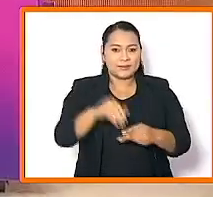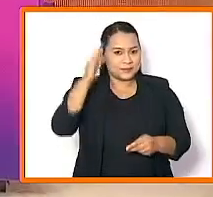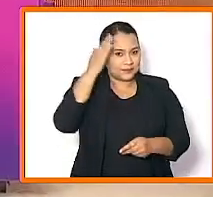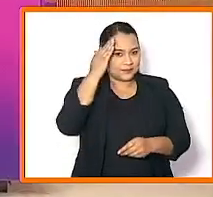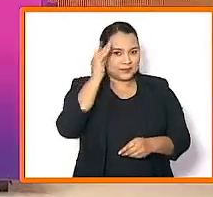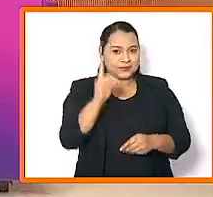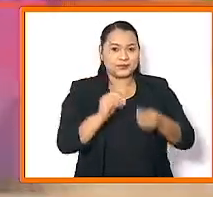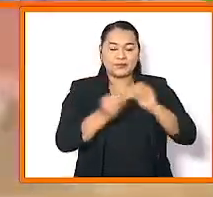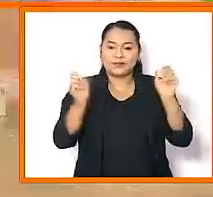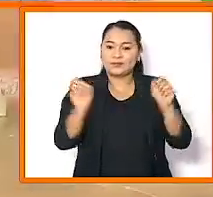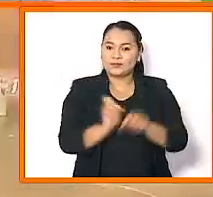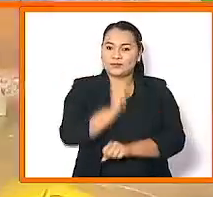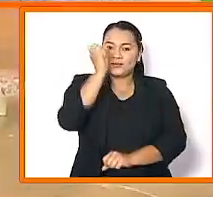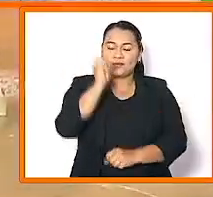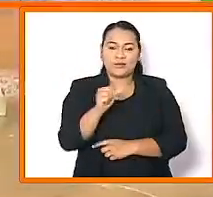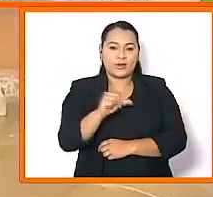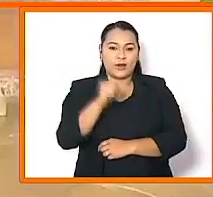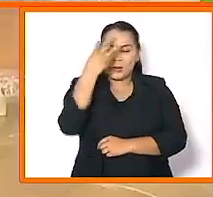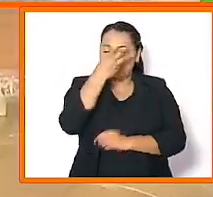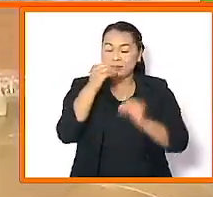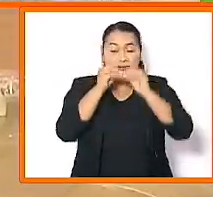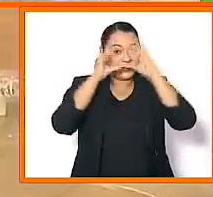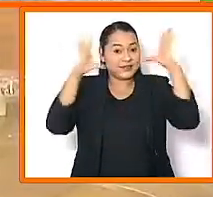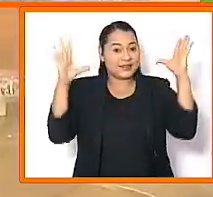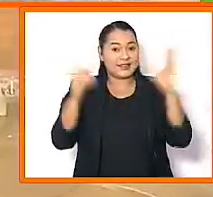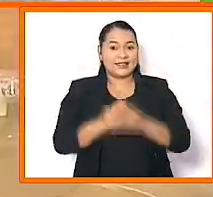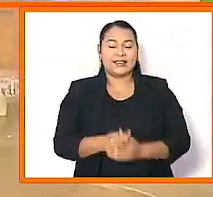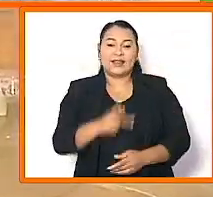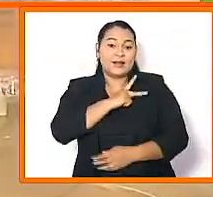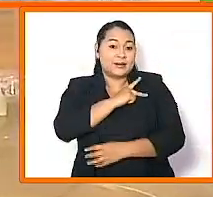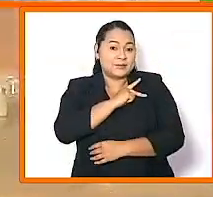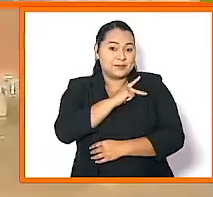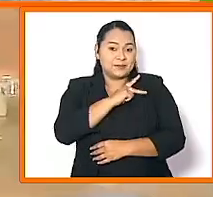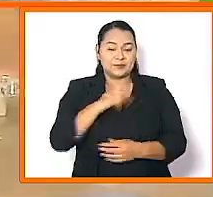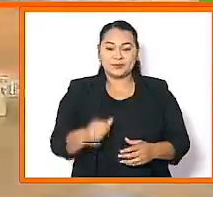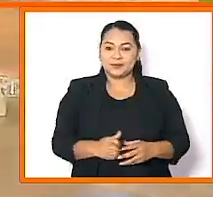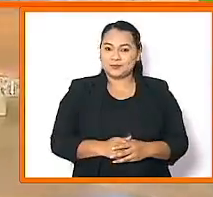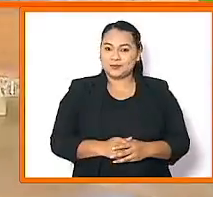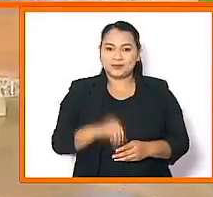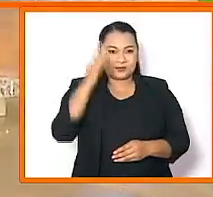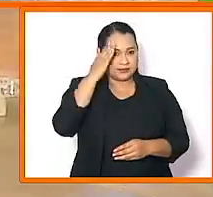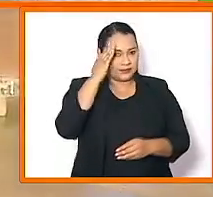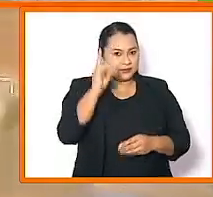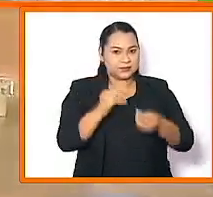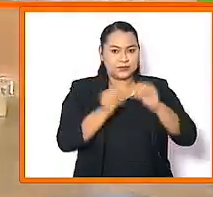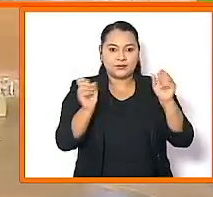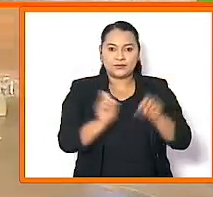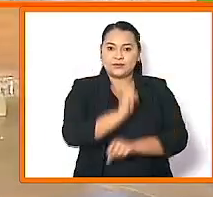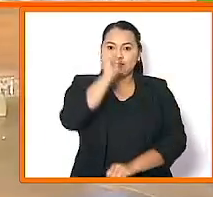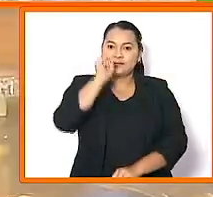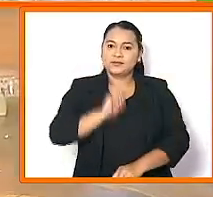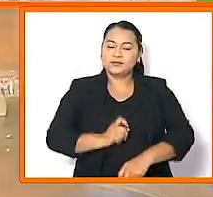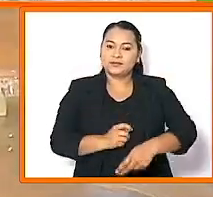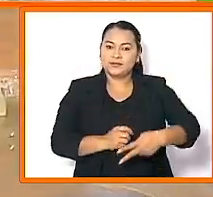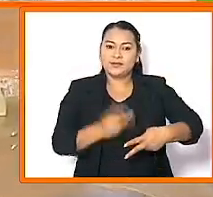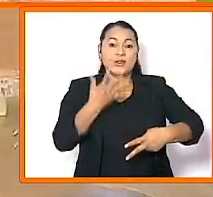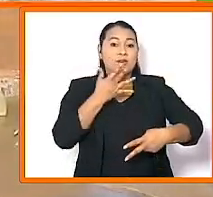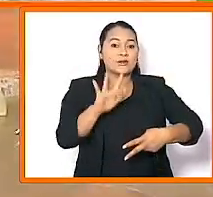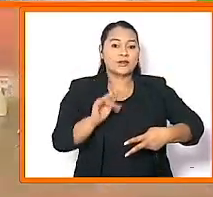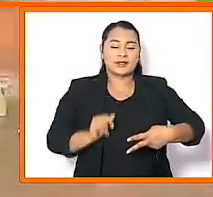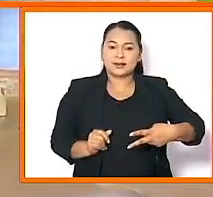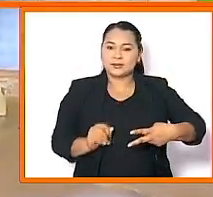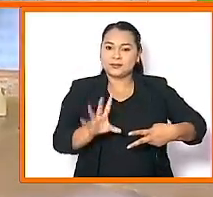primer número favorecido para esta hermosa mañana desde Ecocentro. El primer dígito favorecido es suerte